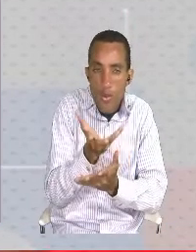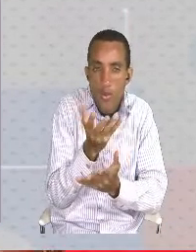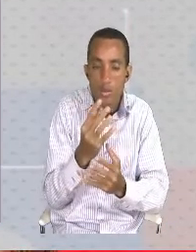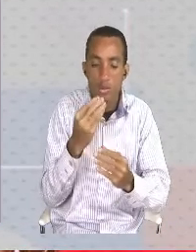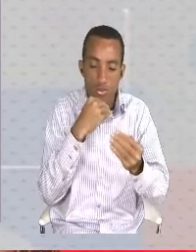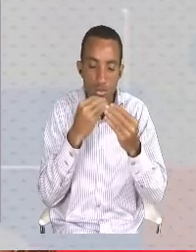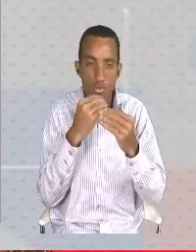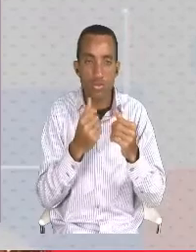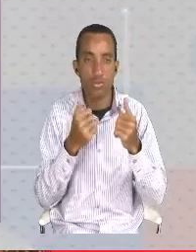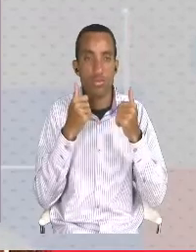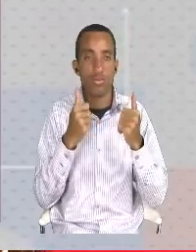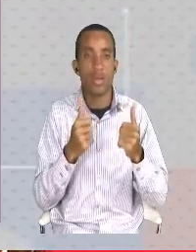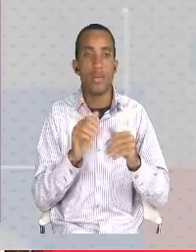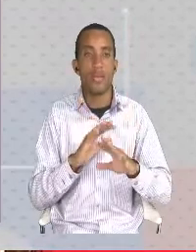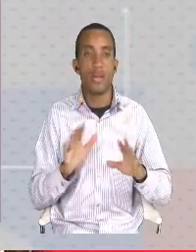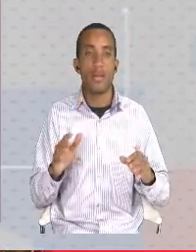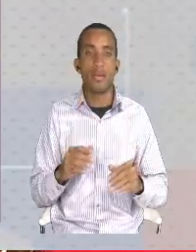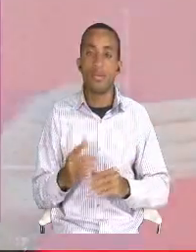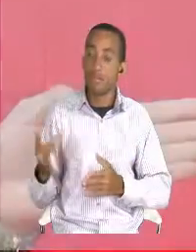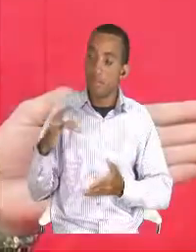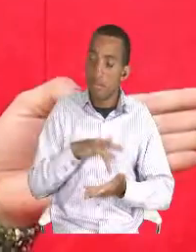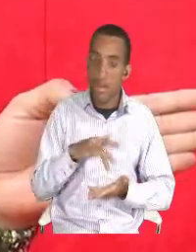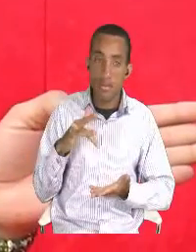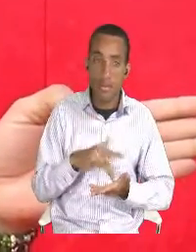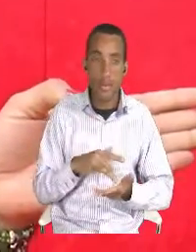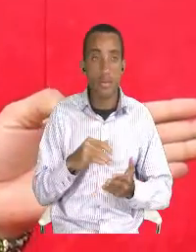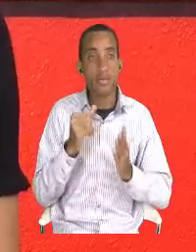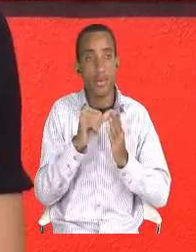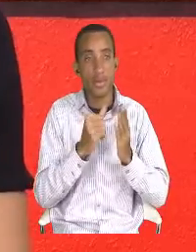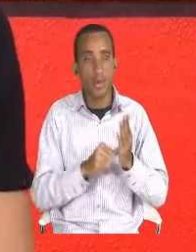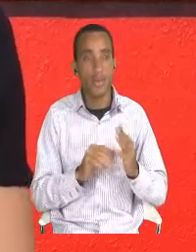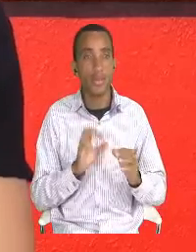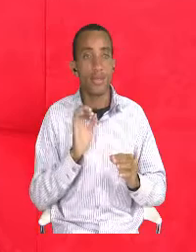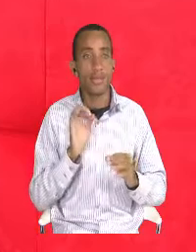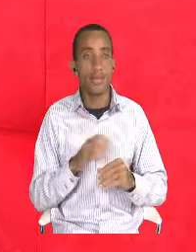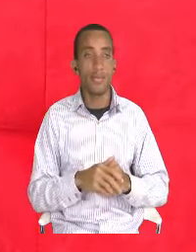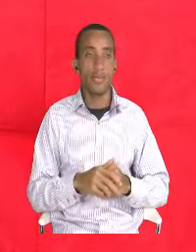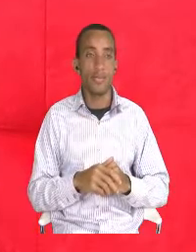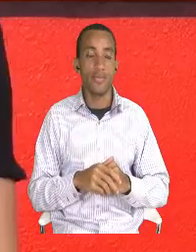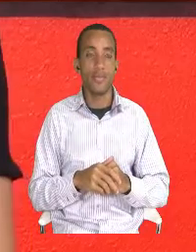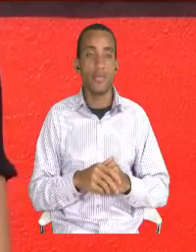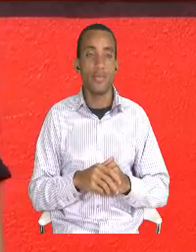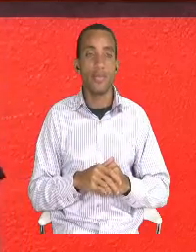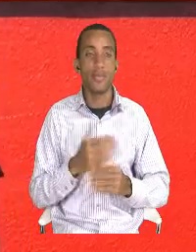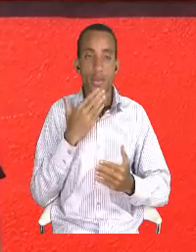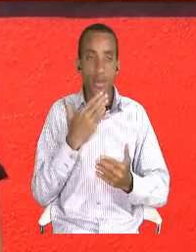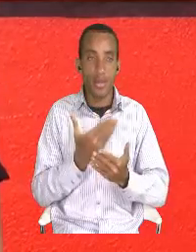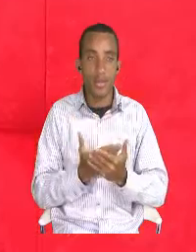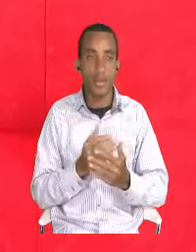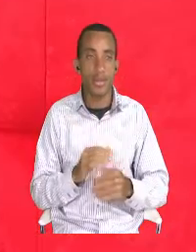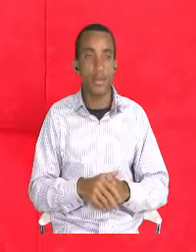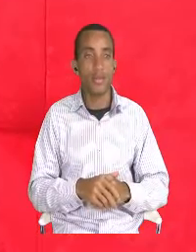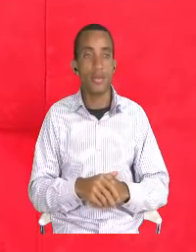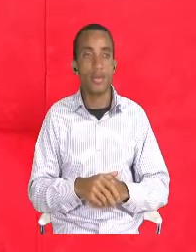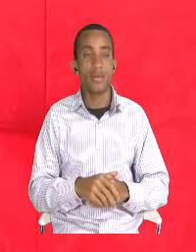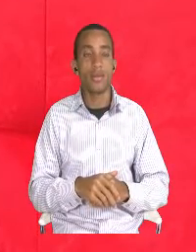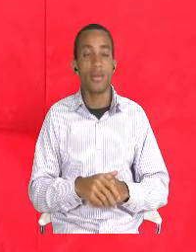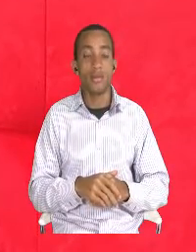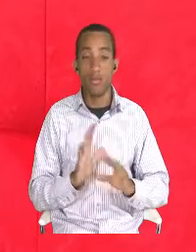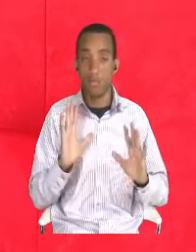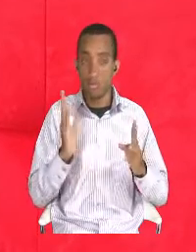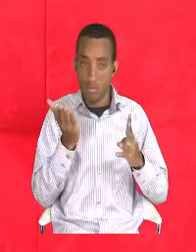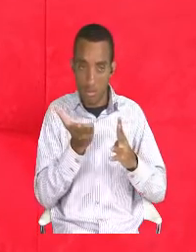bien, además de que la vamos a tener muy seguido aquí en nuestro programa precisamente con estos tips. Bueno, muchas gracias. Bueno, ya volvemos, vamos a nuestra